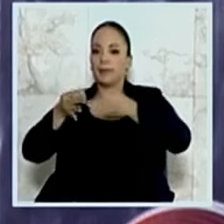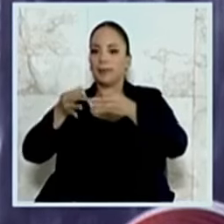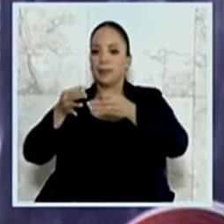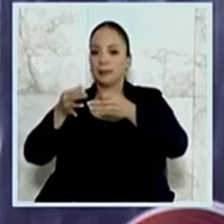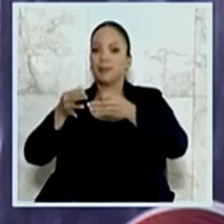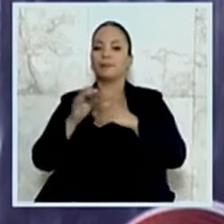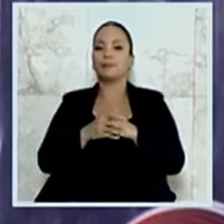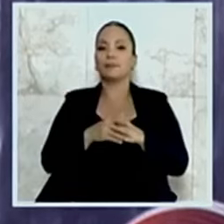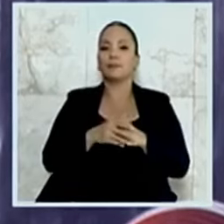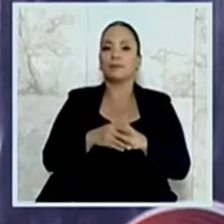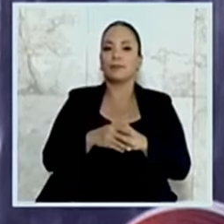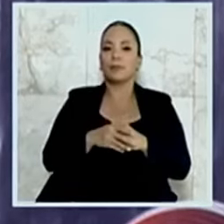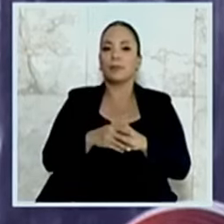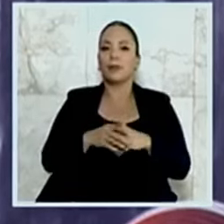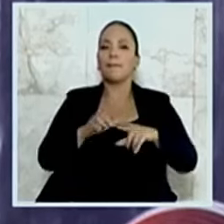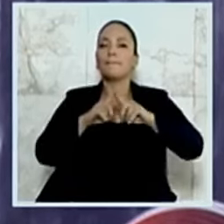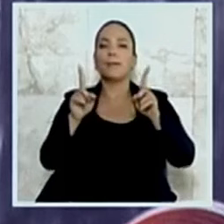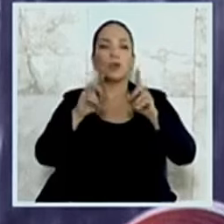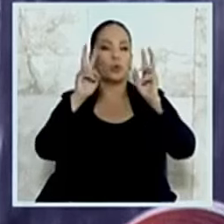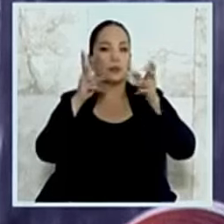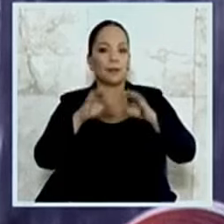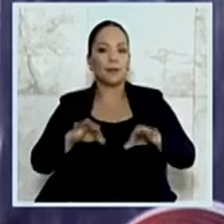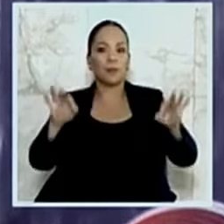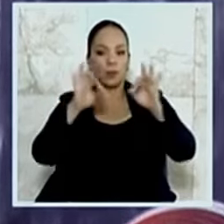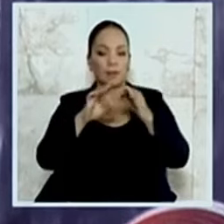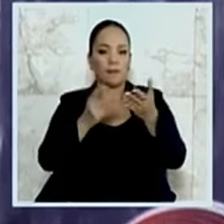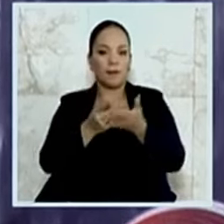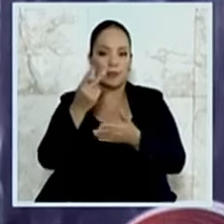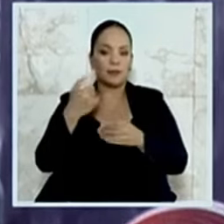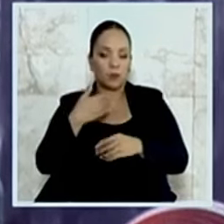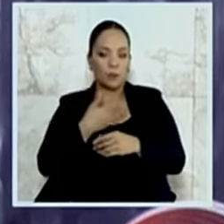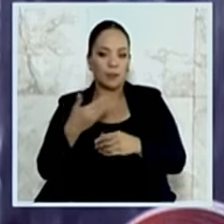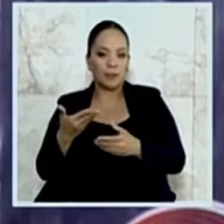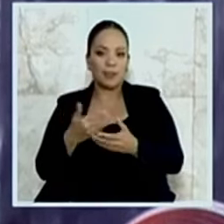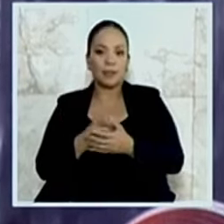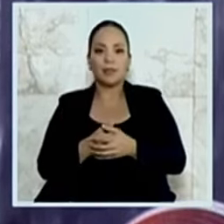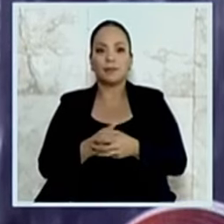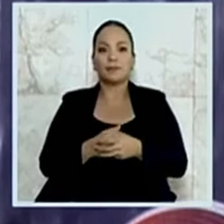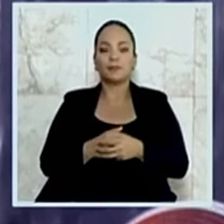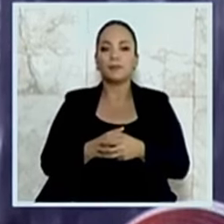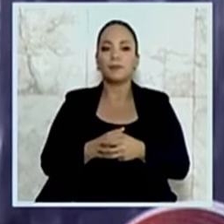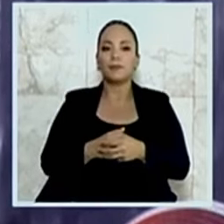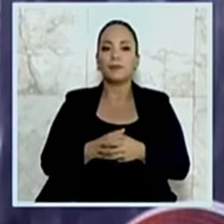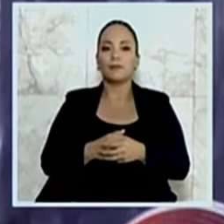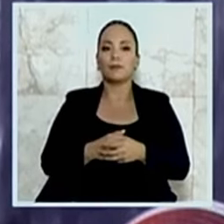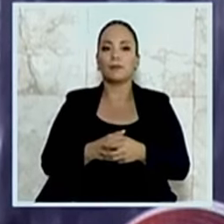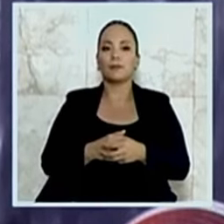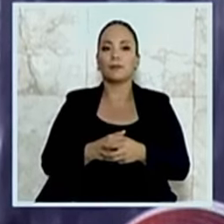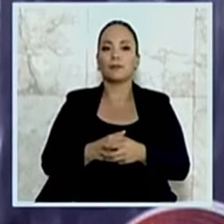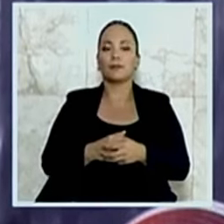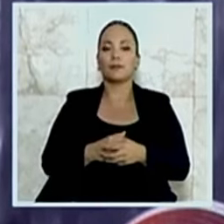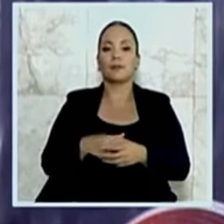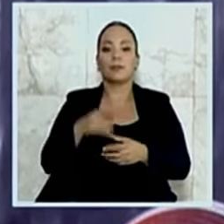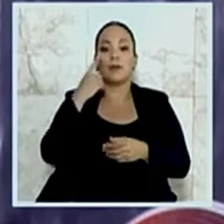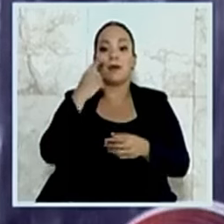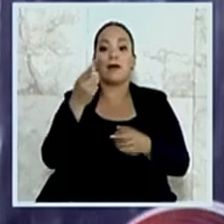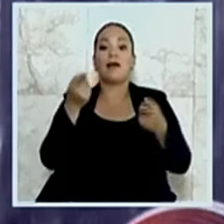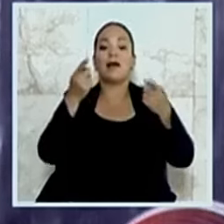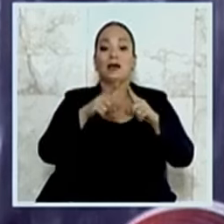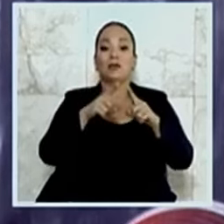este mes 728 personas con órdenes de captura dictadas por jueces de la República. Pero aquí